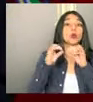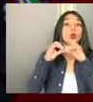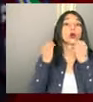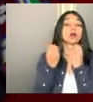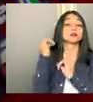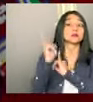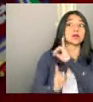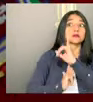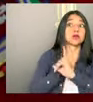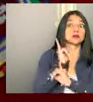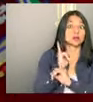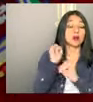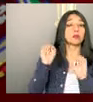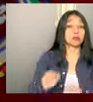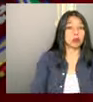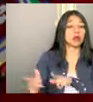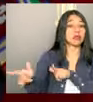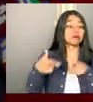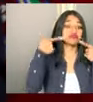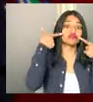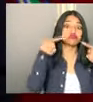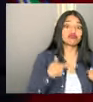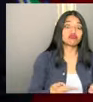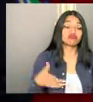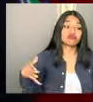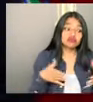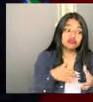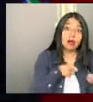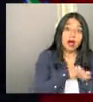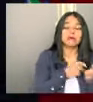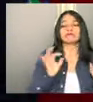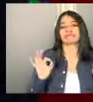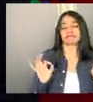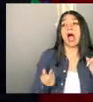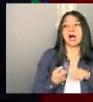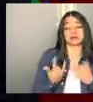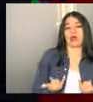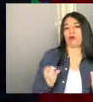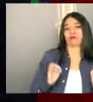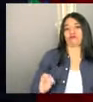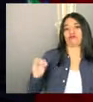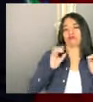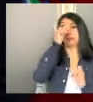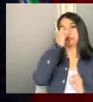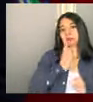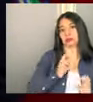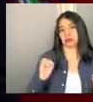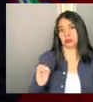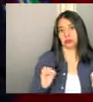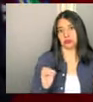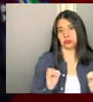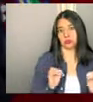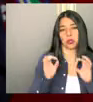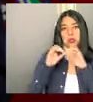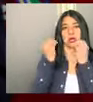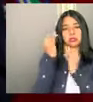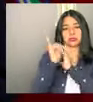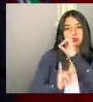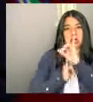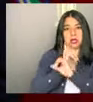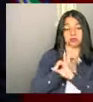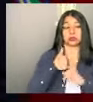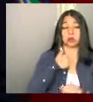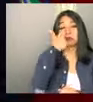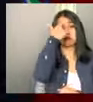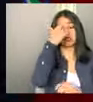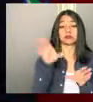que en este momento no lo vamos a hacer, no vamos a tomar esa situación, porque creemos que esta